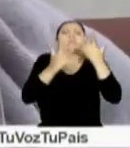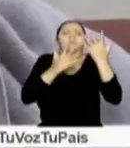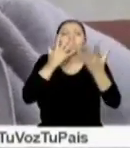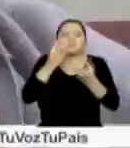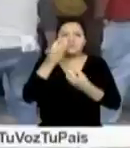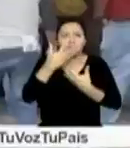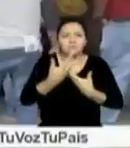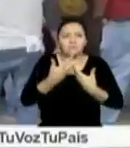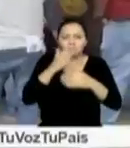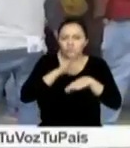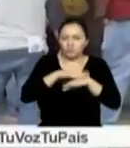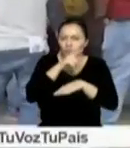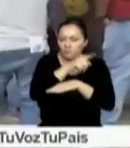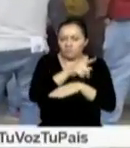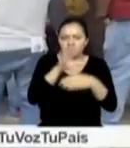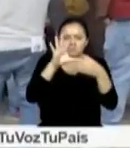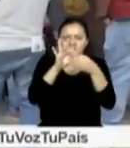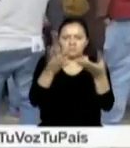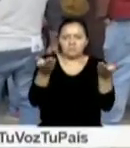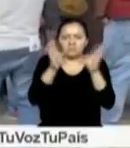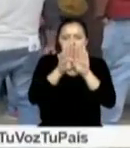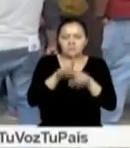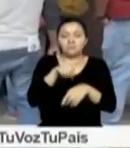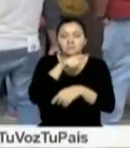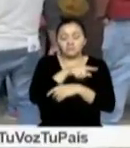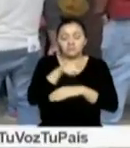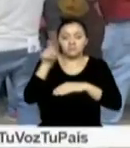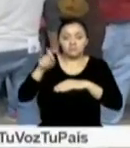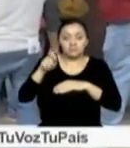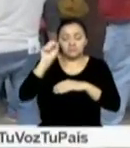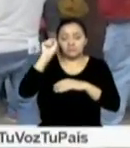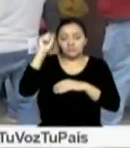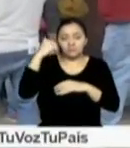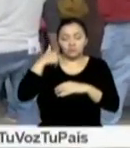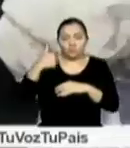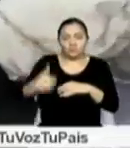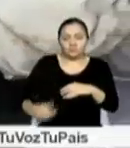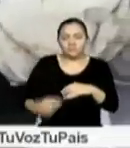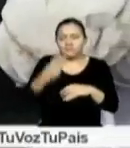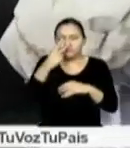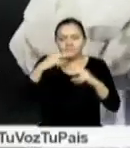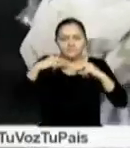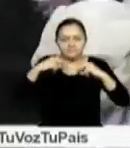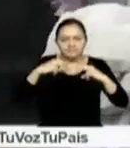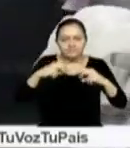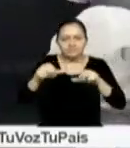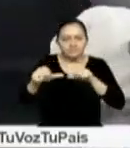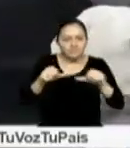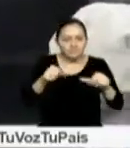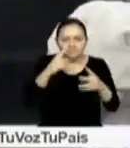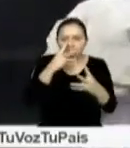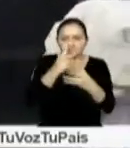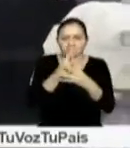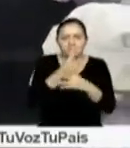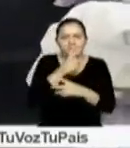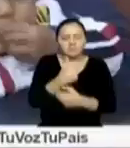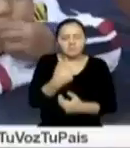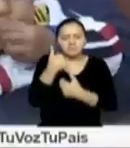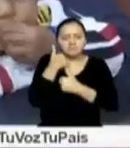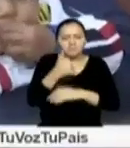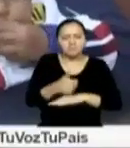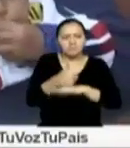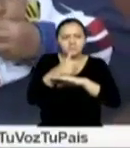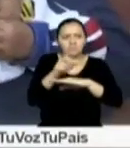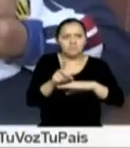quemaron la procuraduría de derechos humanos de la infancia solicitó una investigación administrativa y penal contra los responsables del